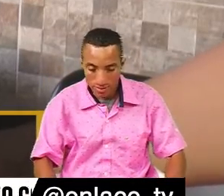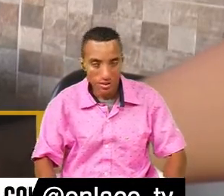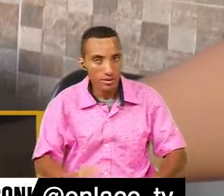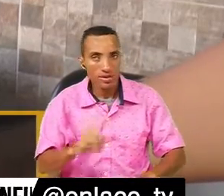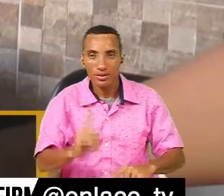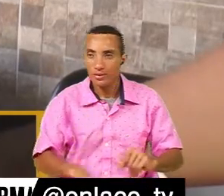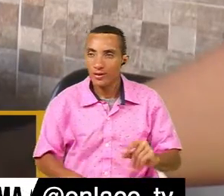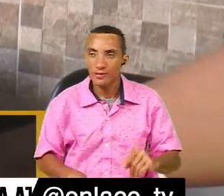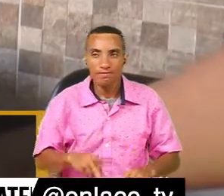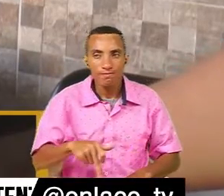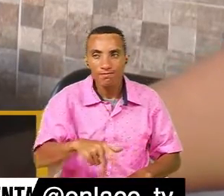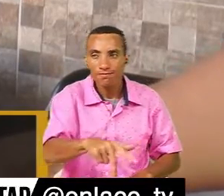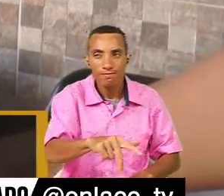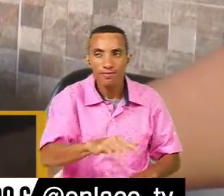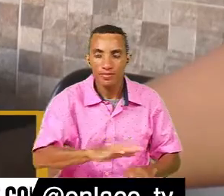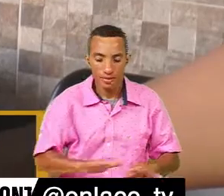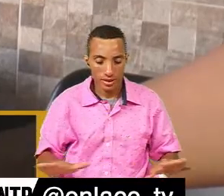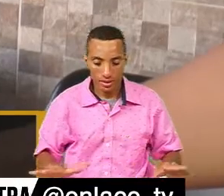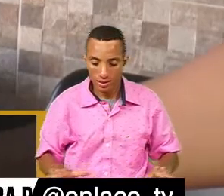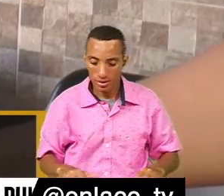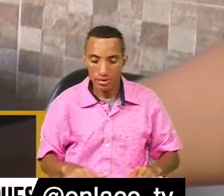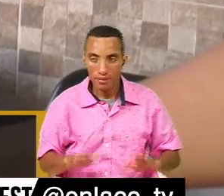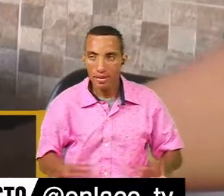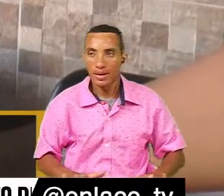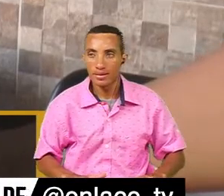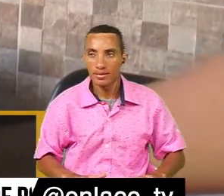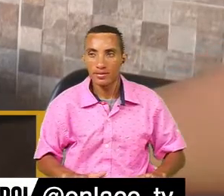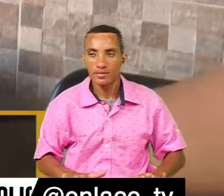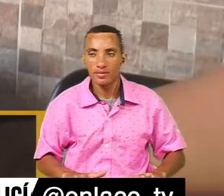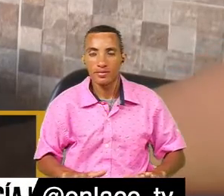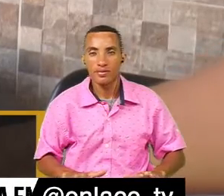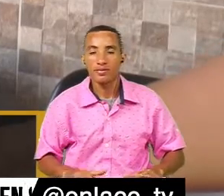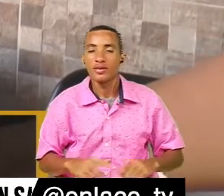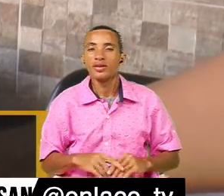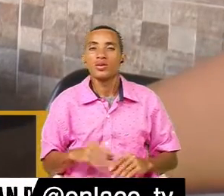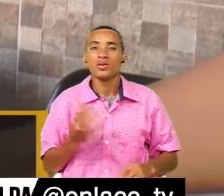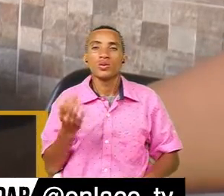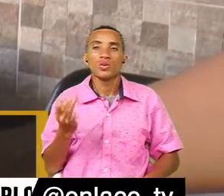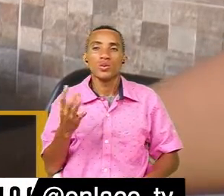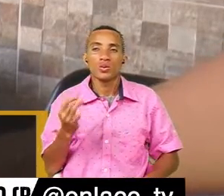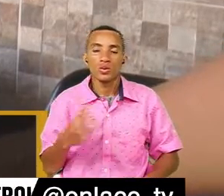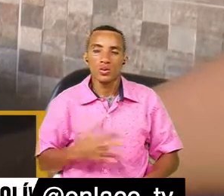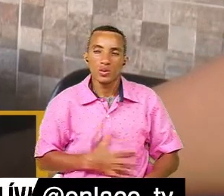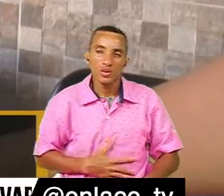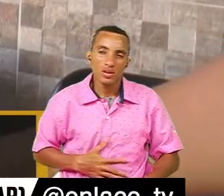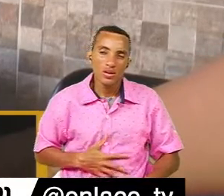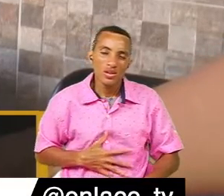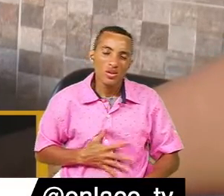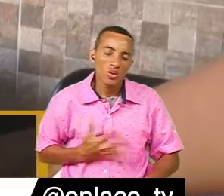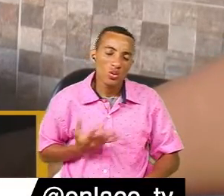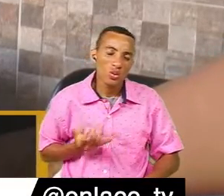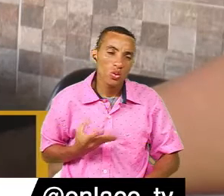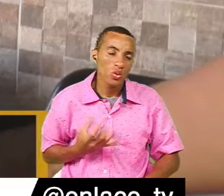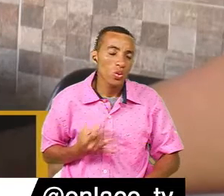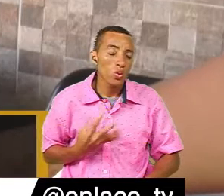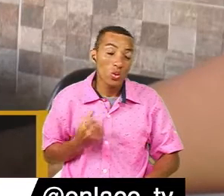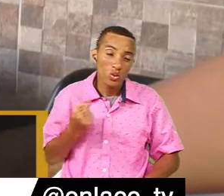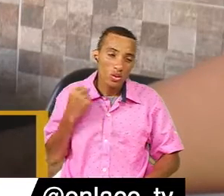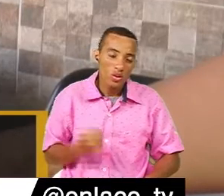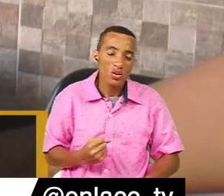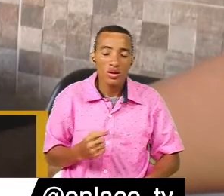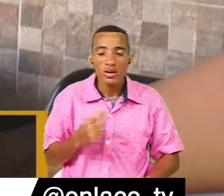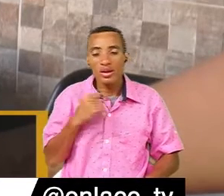piernas, me la inmovilizó totalmente, ¿sí? Y el dolor estomacal es muy intenso, y tengo que estar